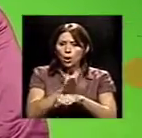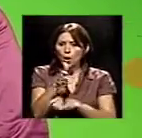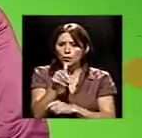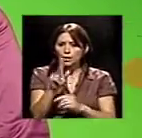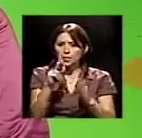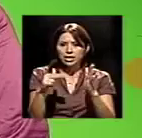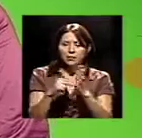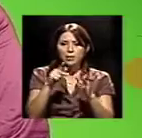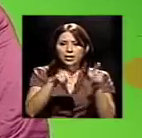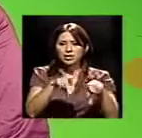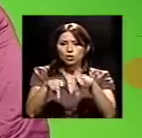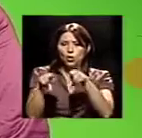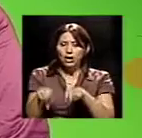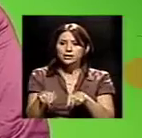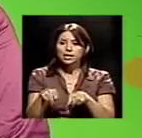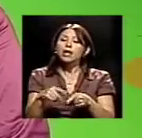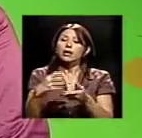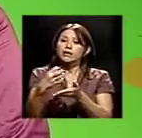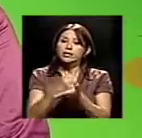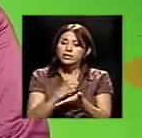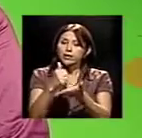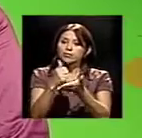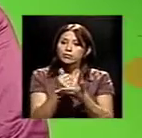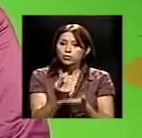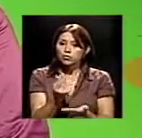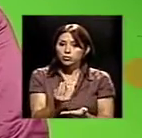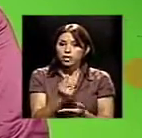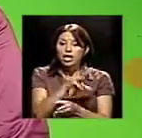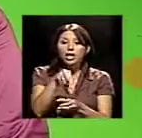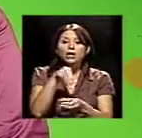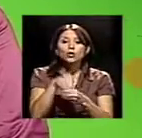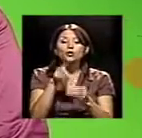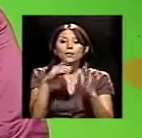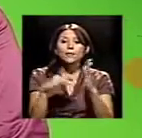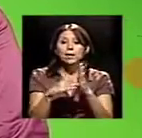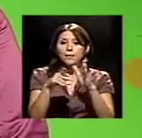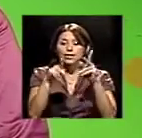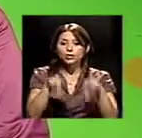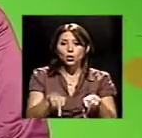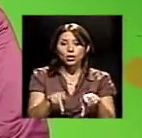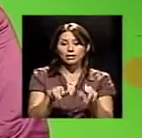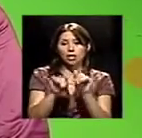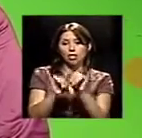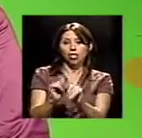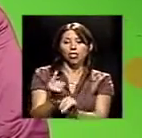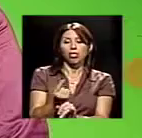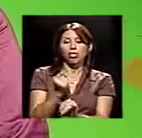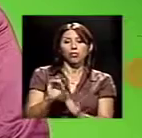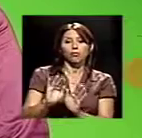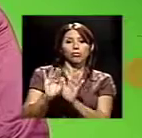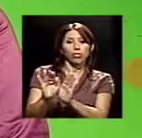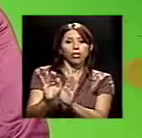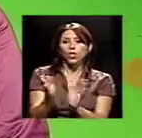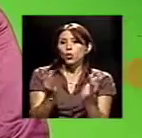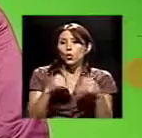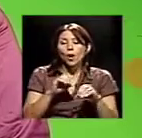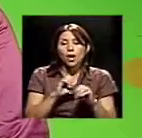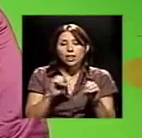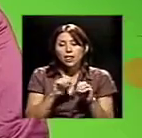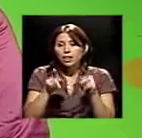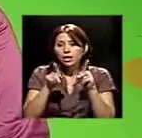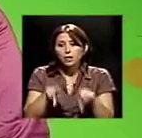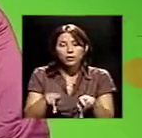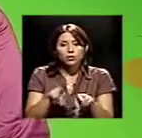3.000 personas que reciben subsidios, entre ellas incluimos a 1.000 personas en estado de abandono, que no hay quien las cubra ni quien